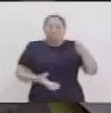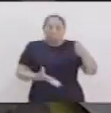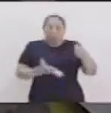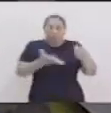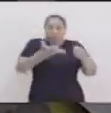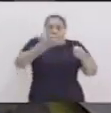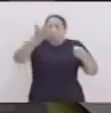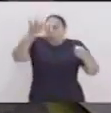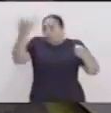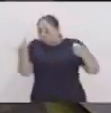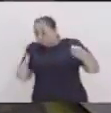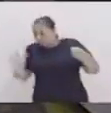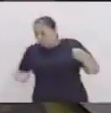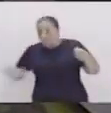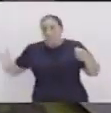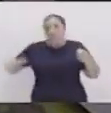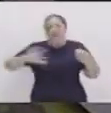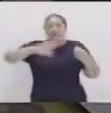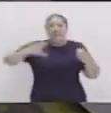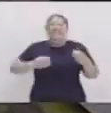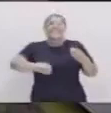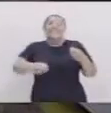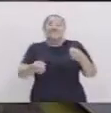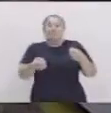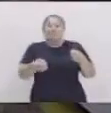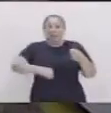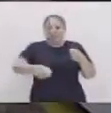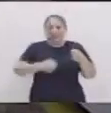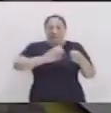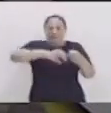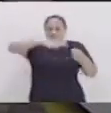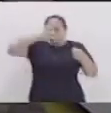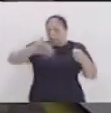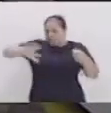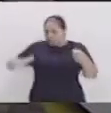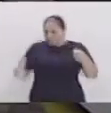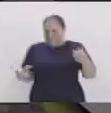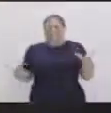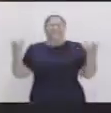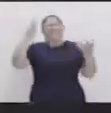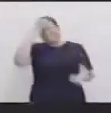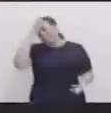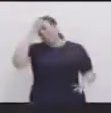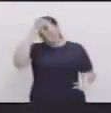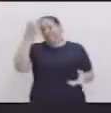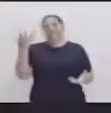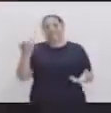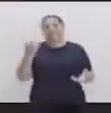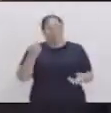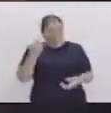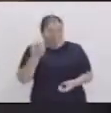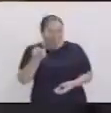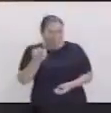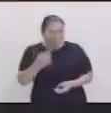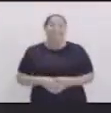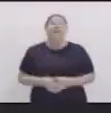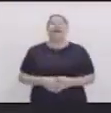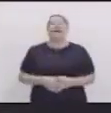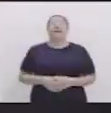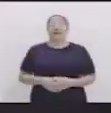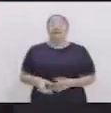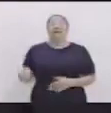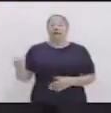volumen aumenta y entonces ya no lo va a soportar el volumen que tenía el líquido inicial. Y esto sin importar